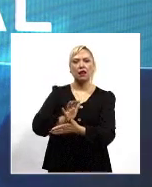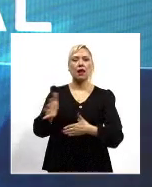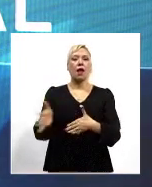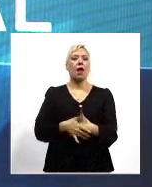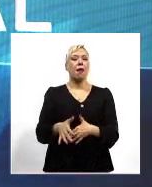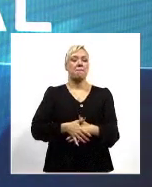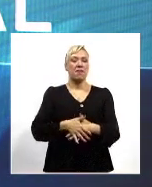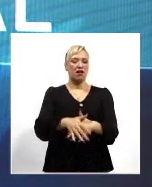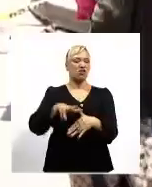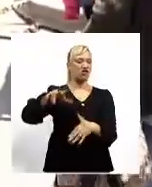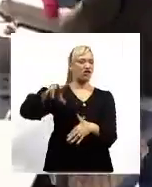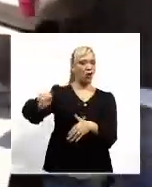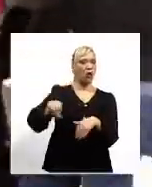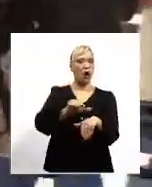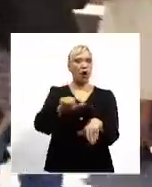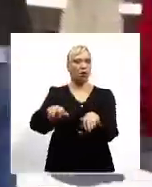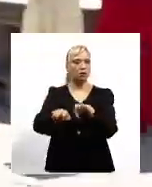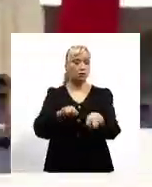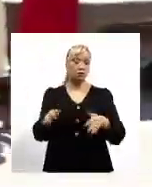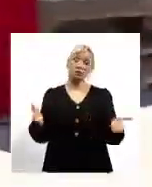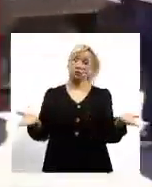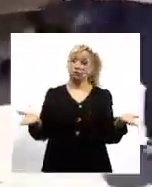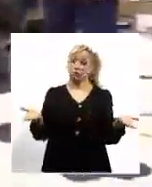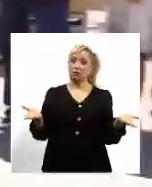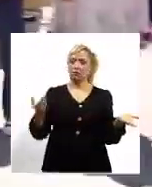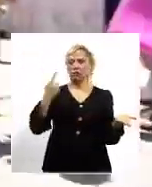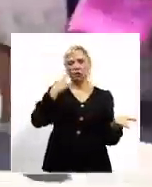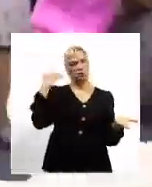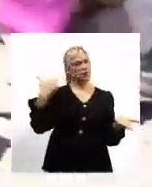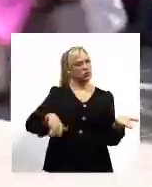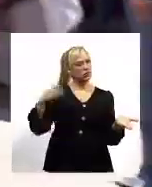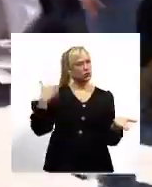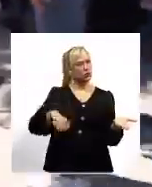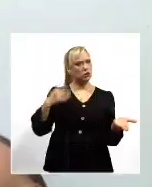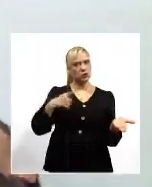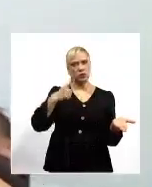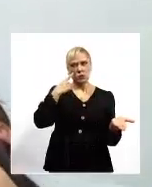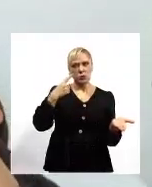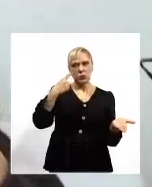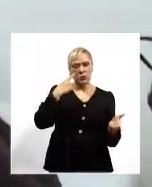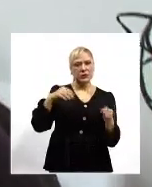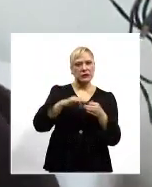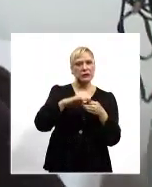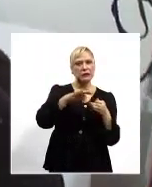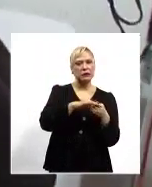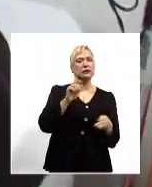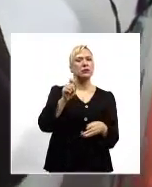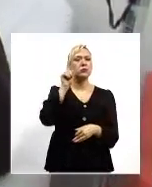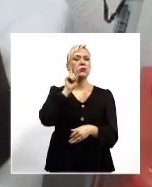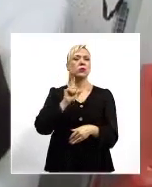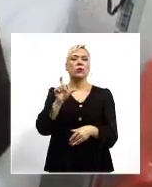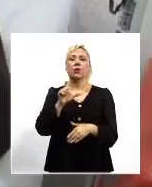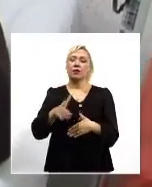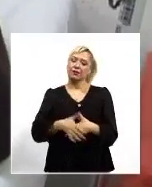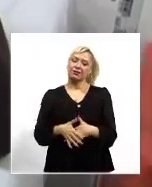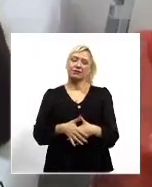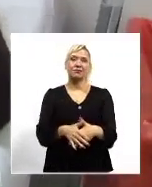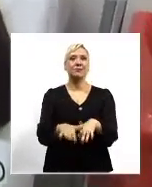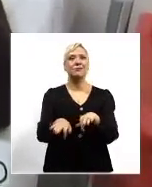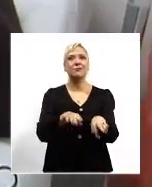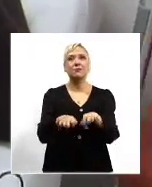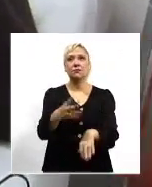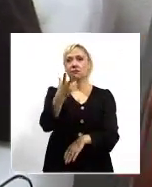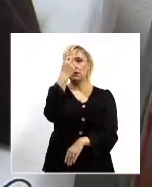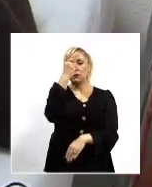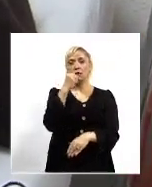ámbito laboral. Una de las formas más severas de discriminación contra la mujer es la que se ejerce en el ámbito laboral durante el